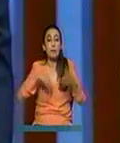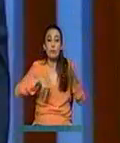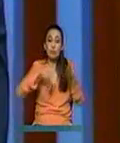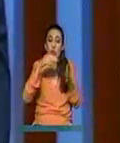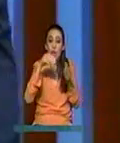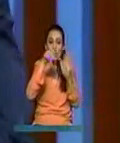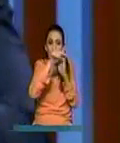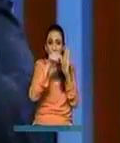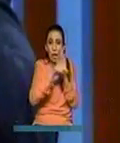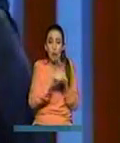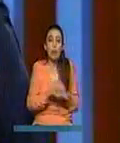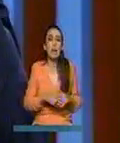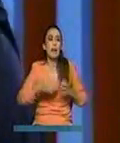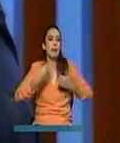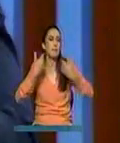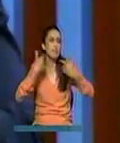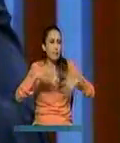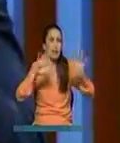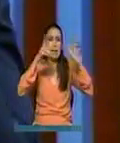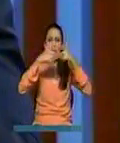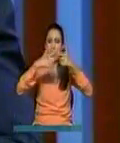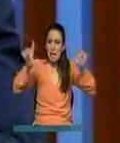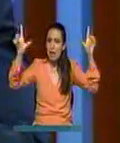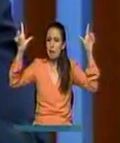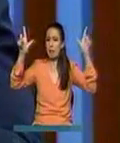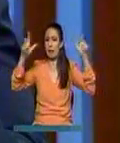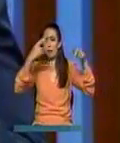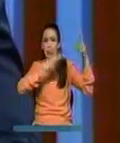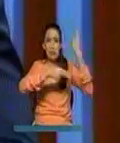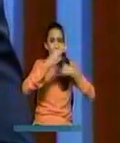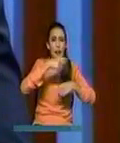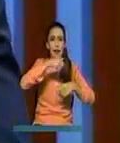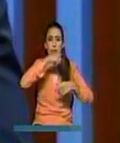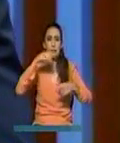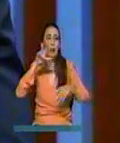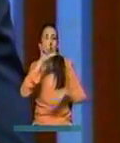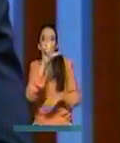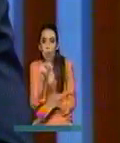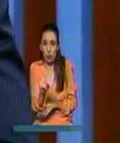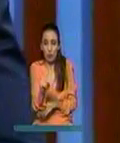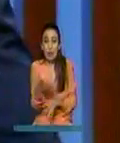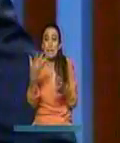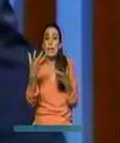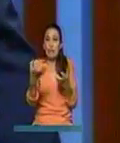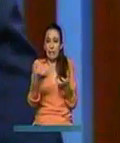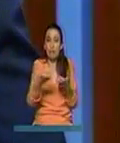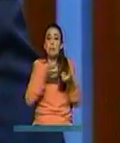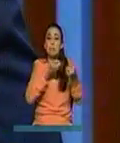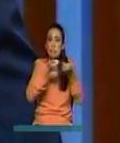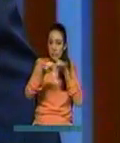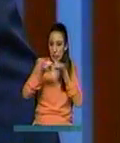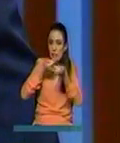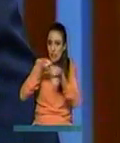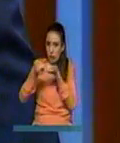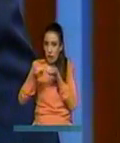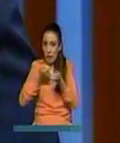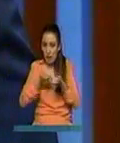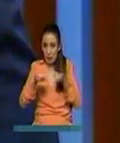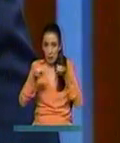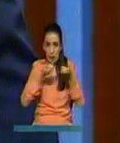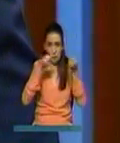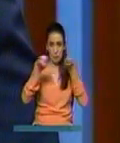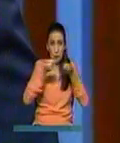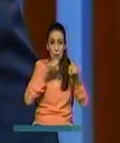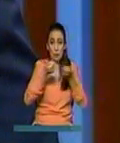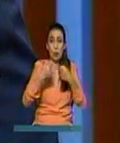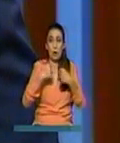No estamos diciendo, déjenos vender lo que sea, cuando quiera, donde sea. No. Es. O sea, estoy de acuerdo en que sí tiene que tener límites, empezando por los límites